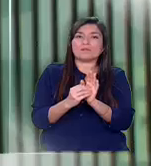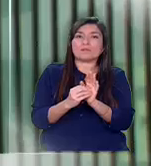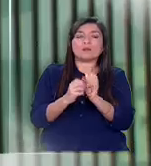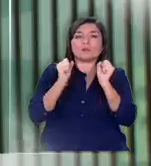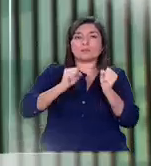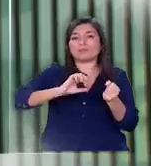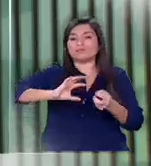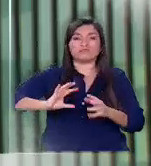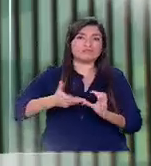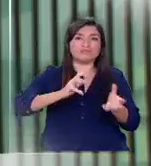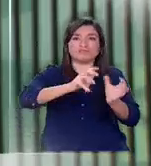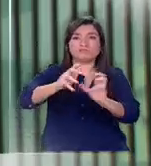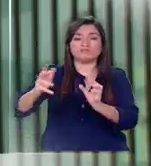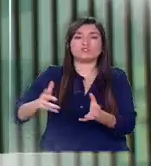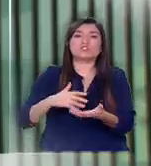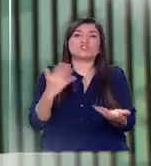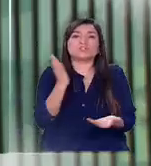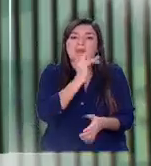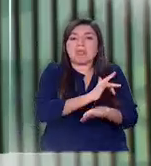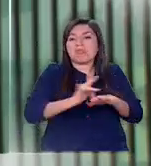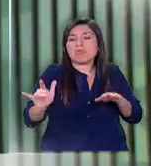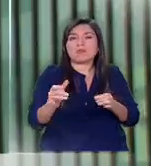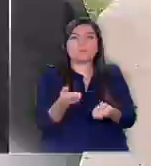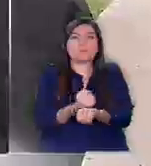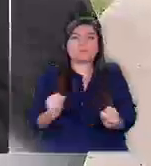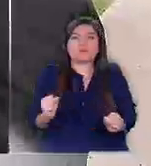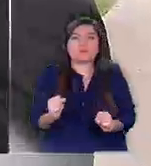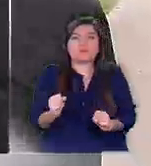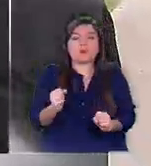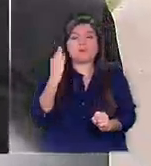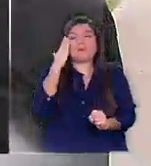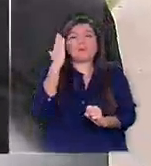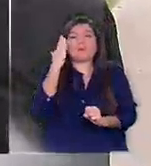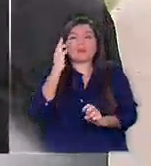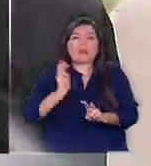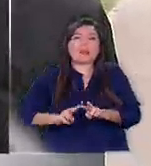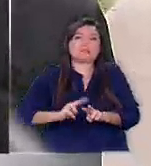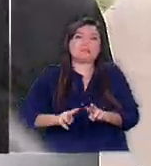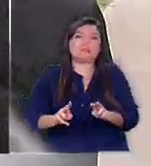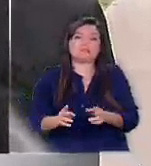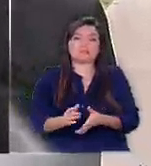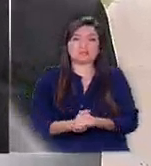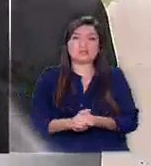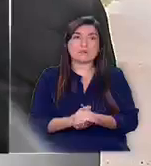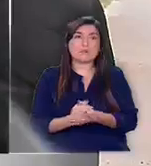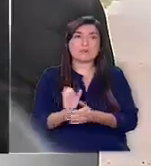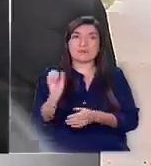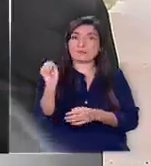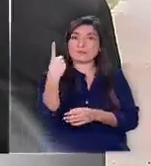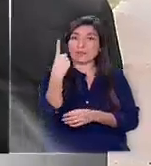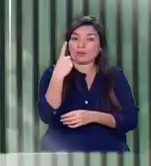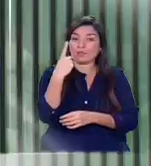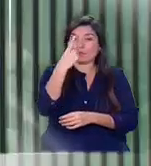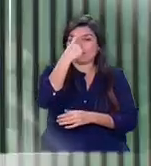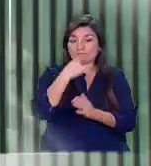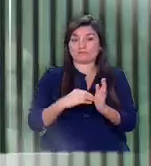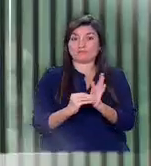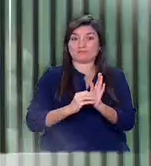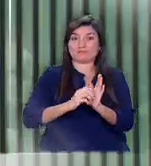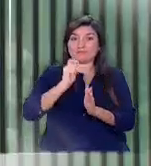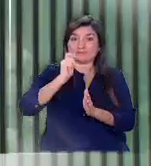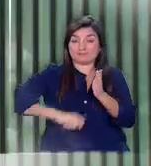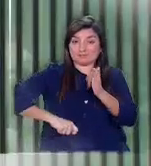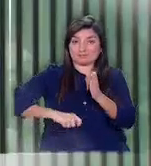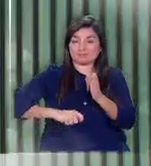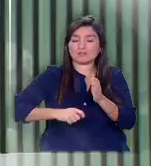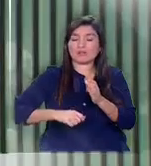difícil reconstruir o generar algún tipo de memorial. En primer lugar, eso evita la demolición. Y en segundo lugar, se inicia